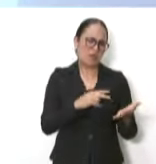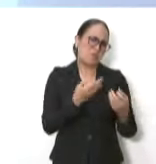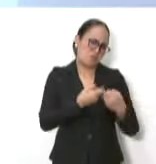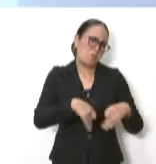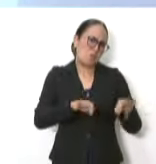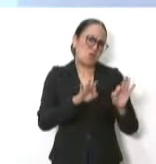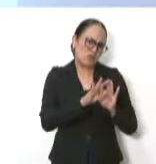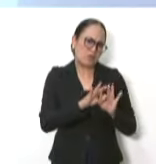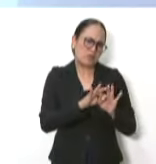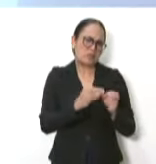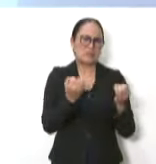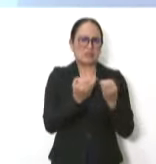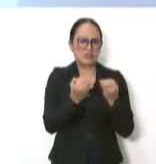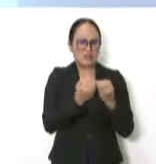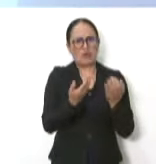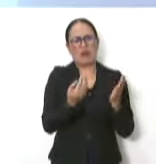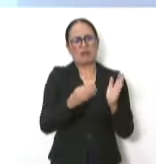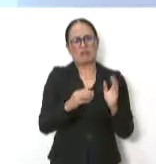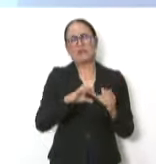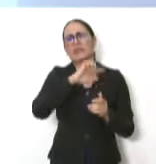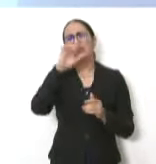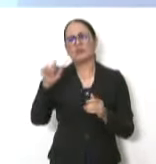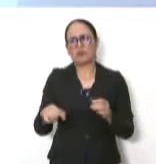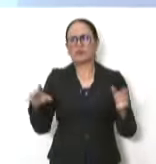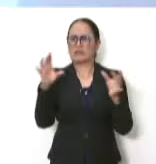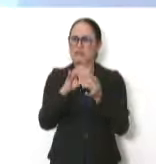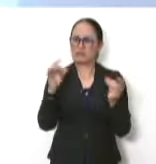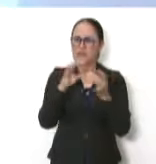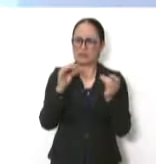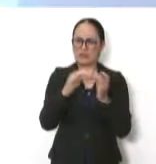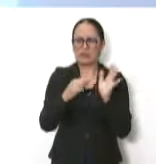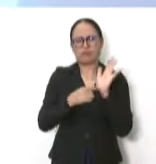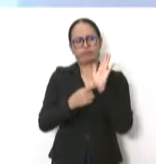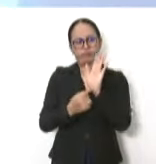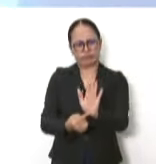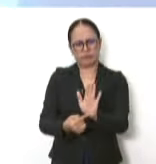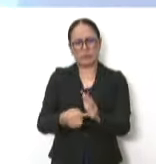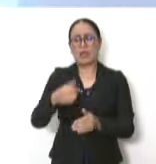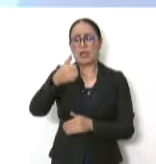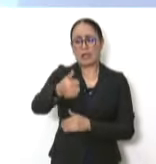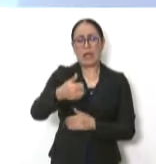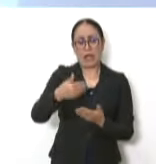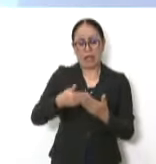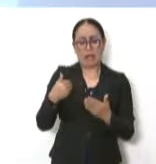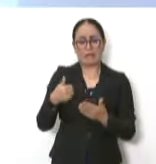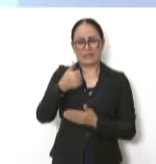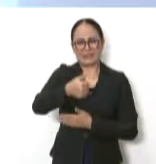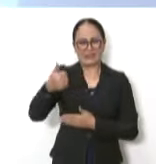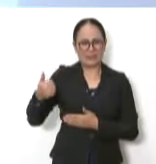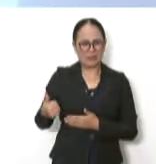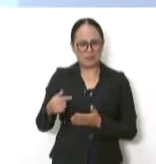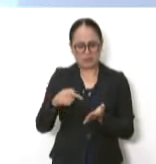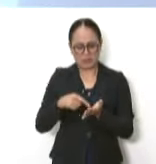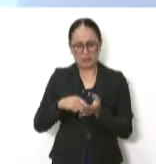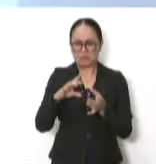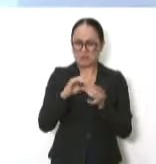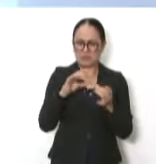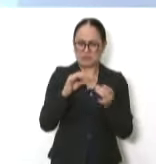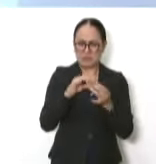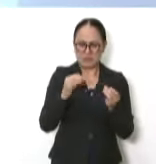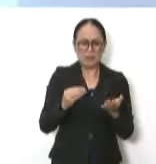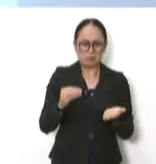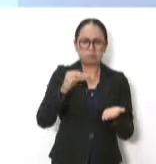principio, con los matices y las particularidades que mis compañeros han señalado, dignas desde luego de